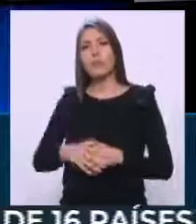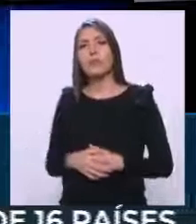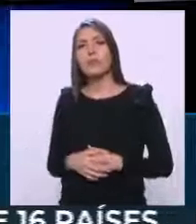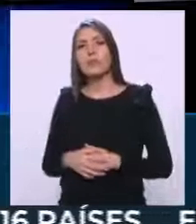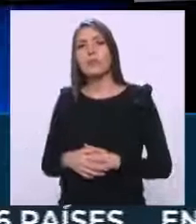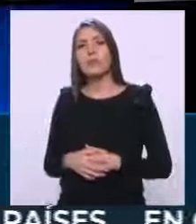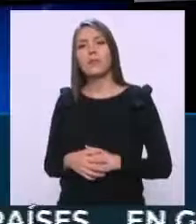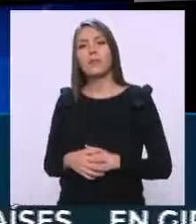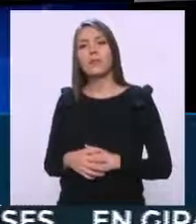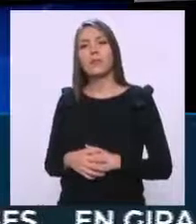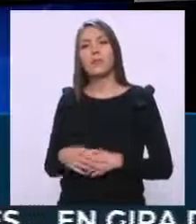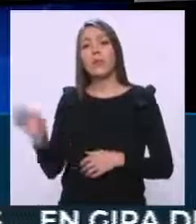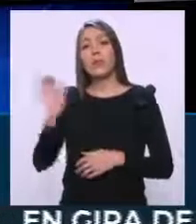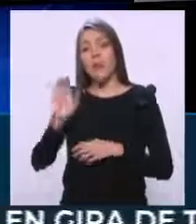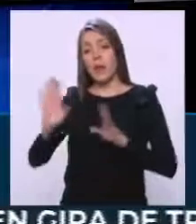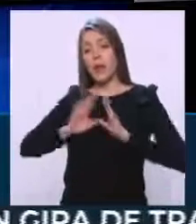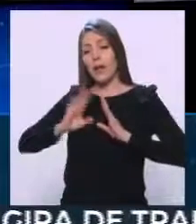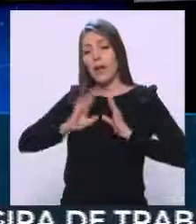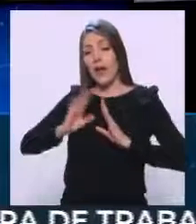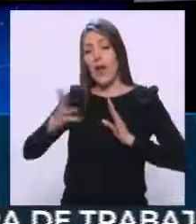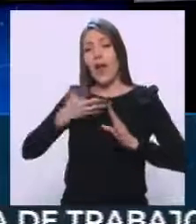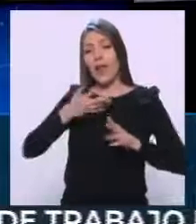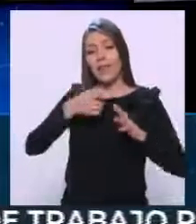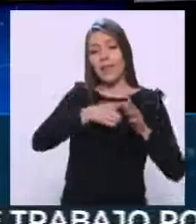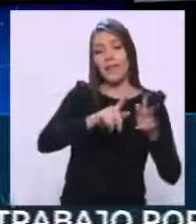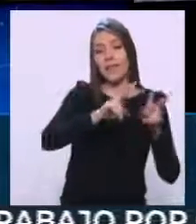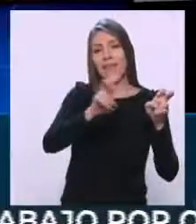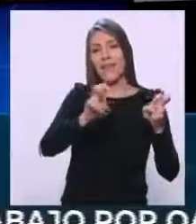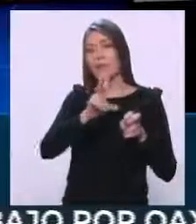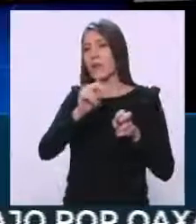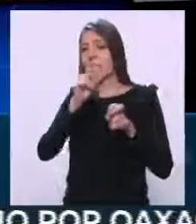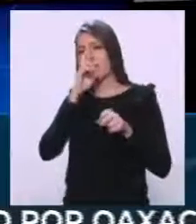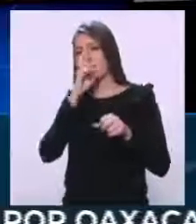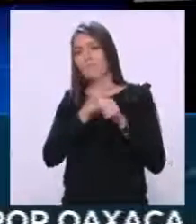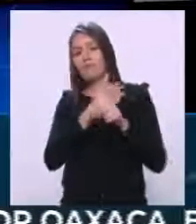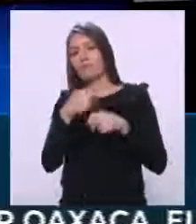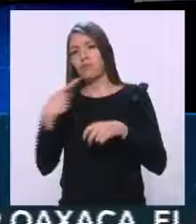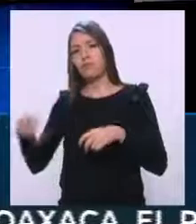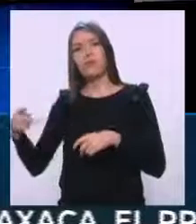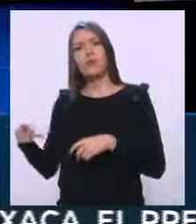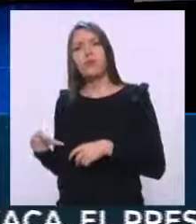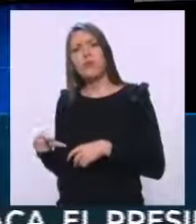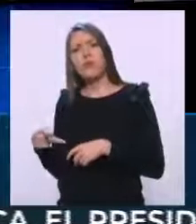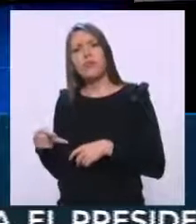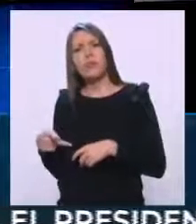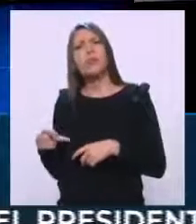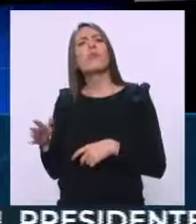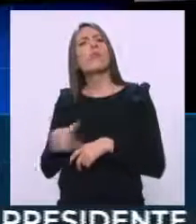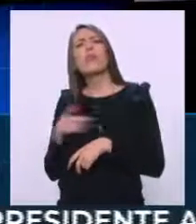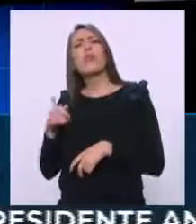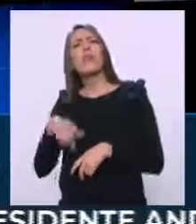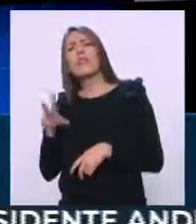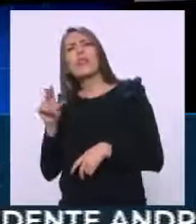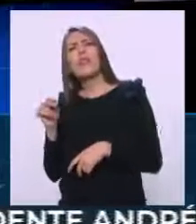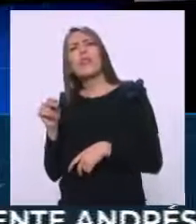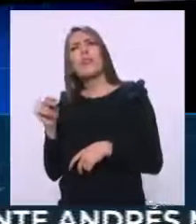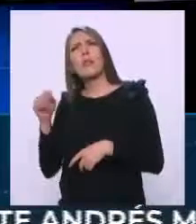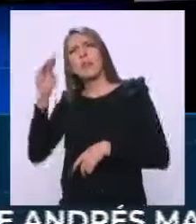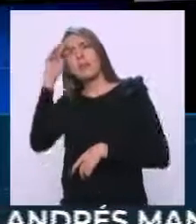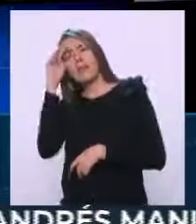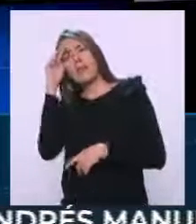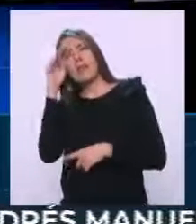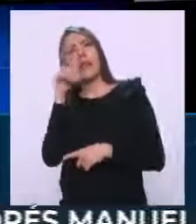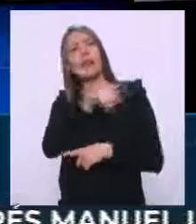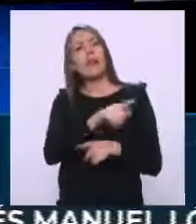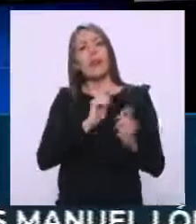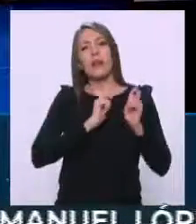Fuerzas Armadas intervienen en áreas que no les corresponden, ¿por qué no nos preguntamos los civiles que han dejado de hacer? Sí, esa